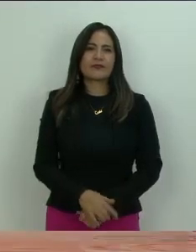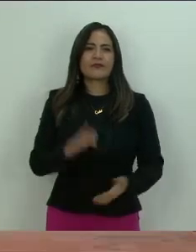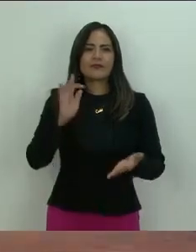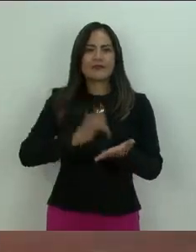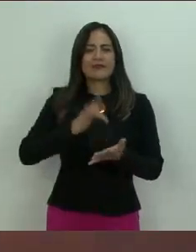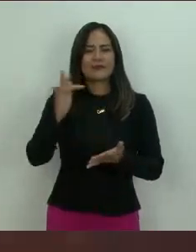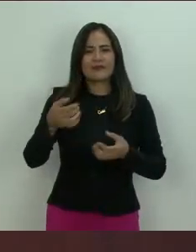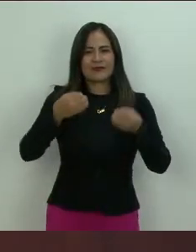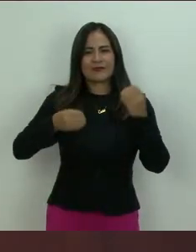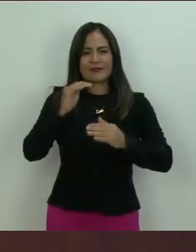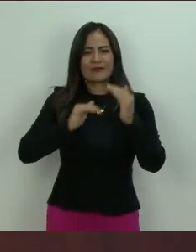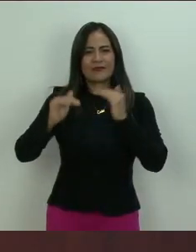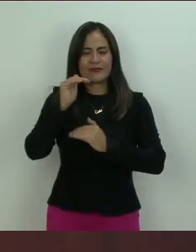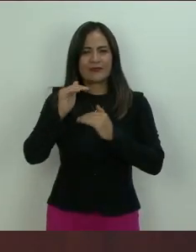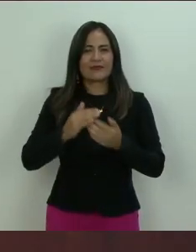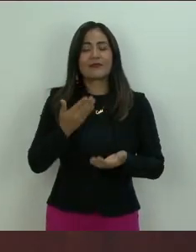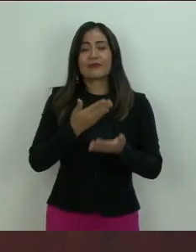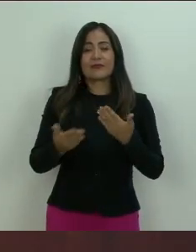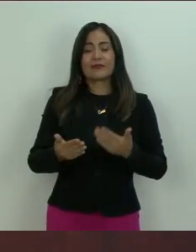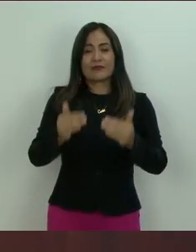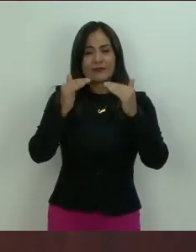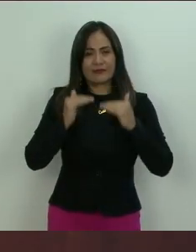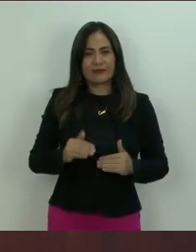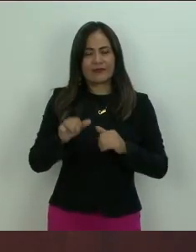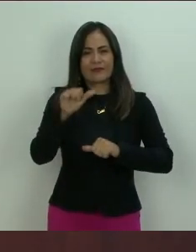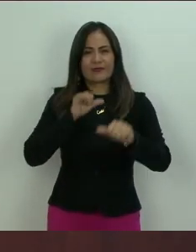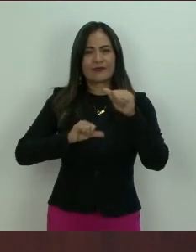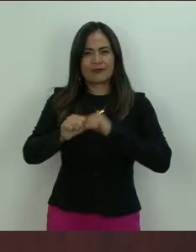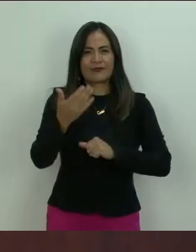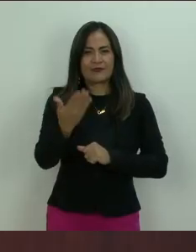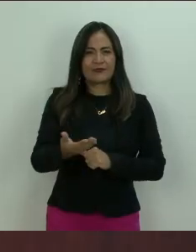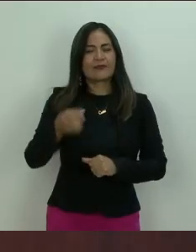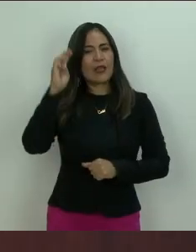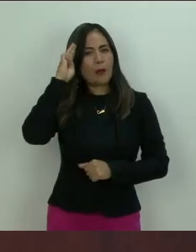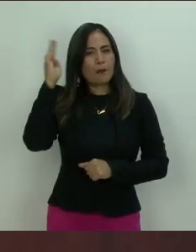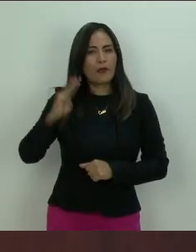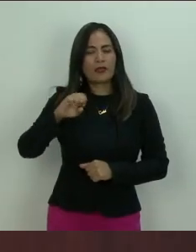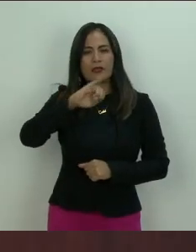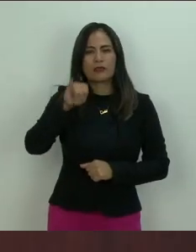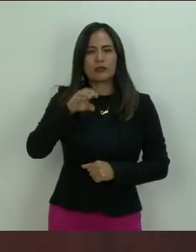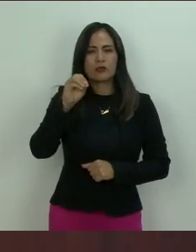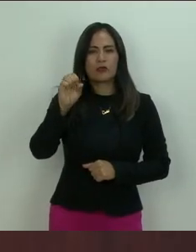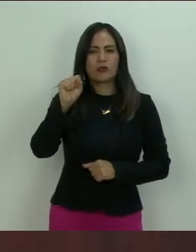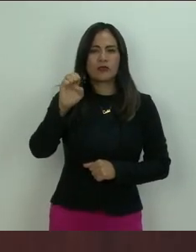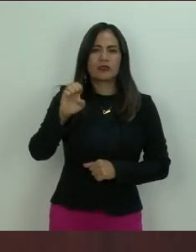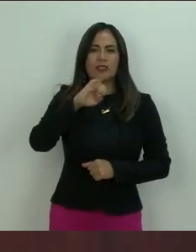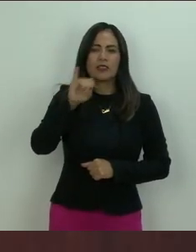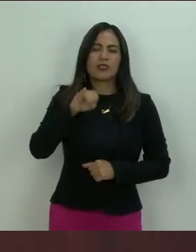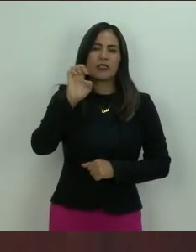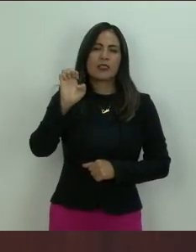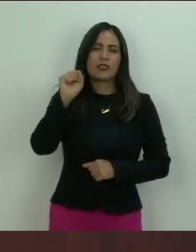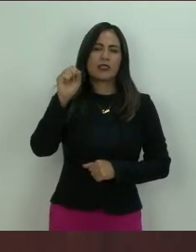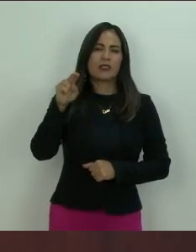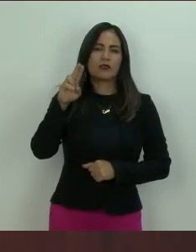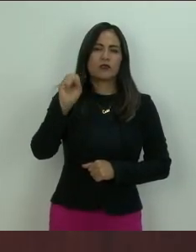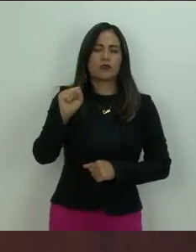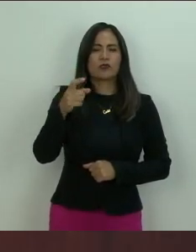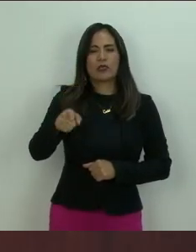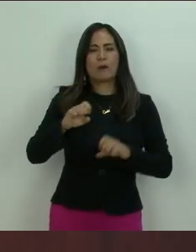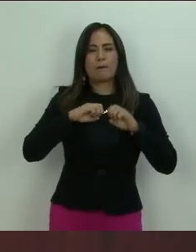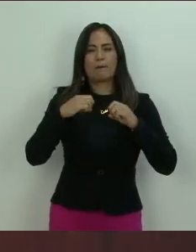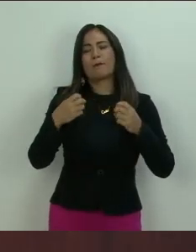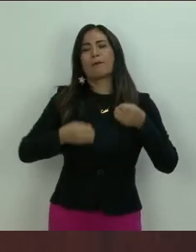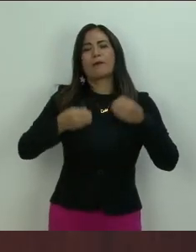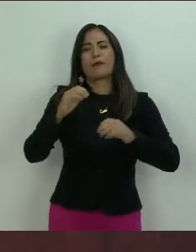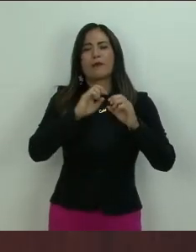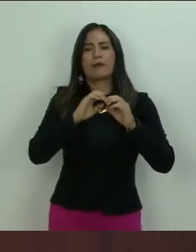Gracias, magistrada. A continuación, cedemos el uso de la voz al maestro José Jesús Hernández Rodríguez, magistrado integrante del